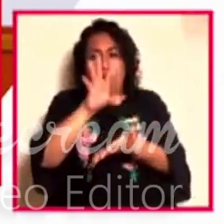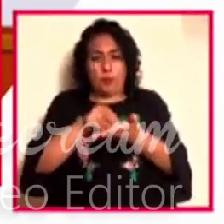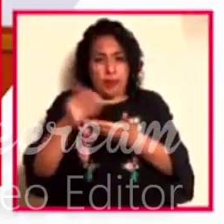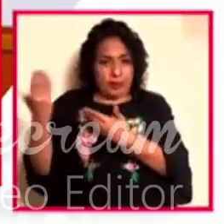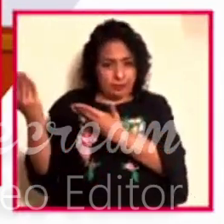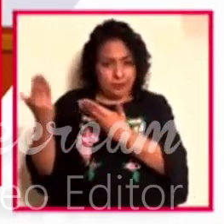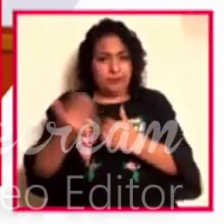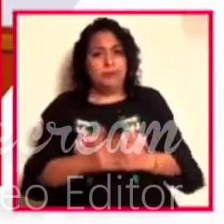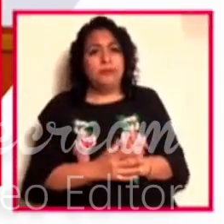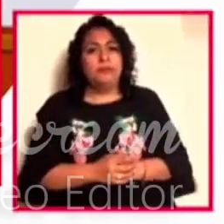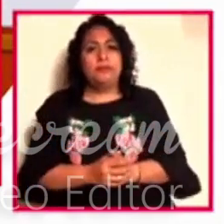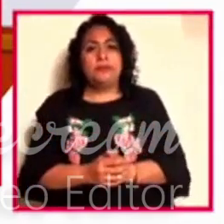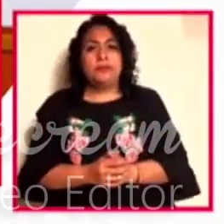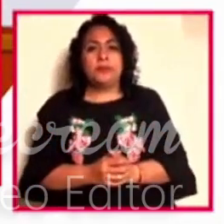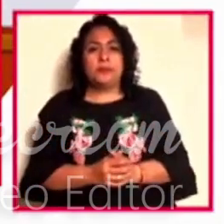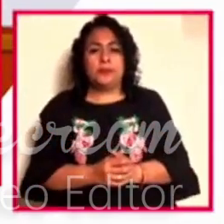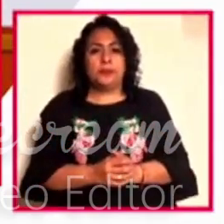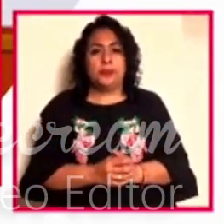Alberto.